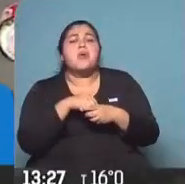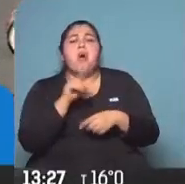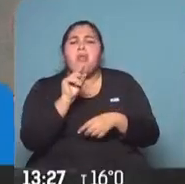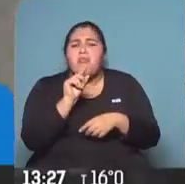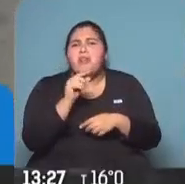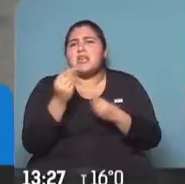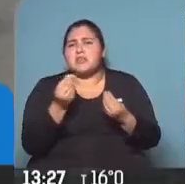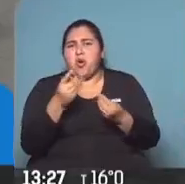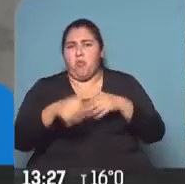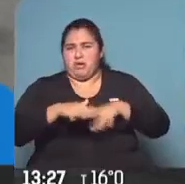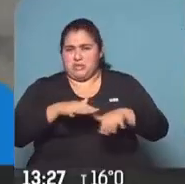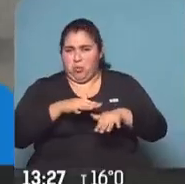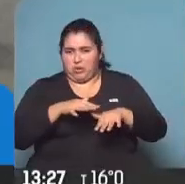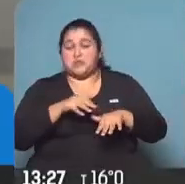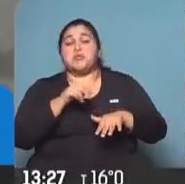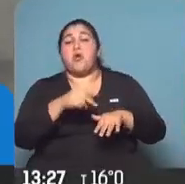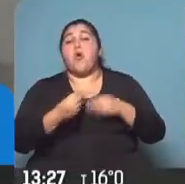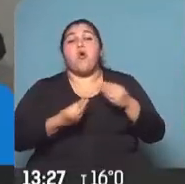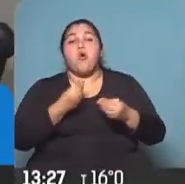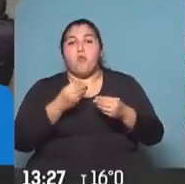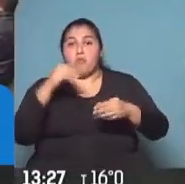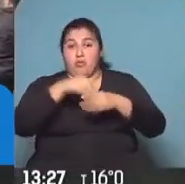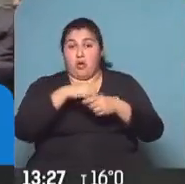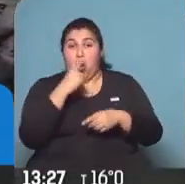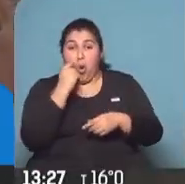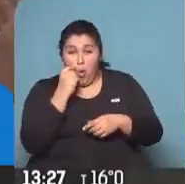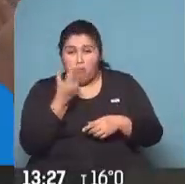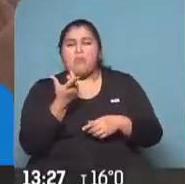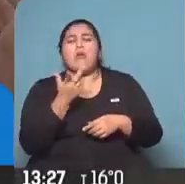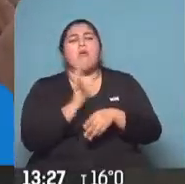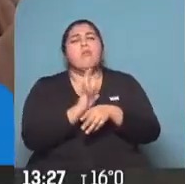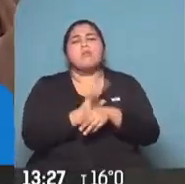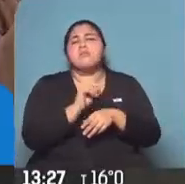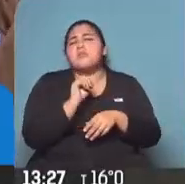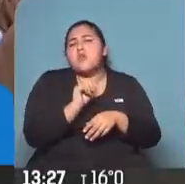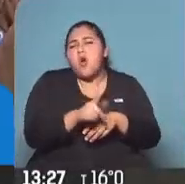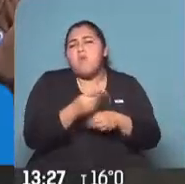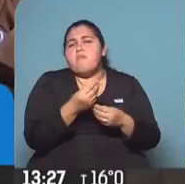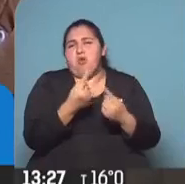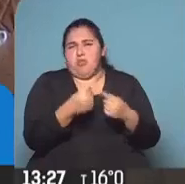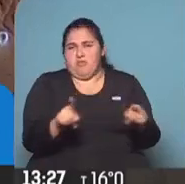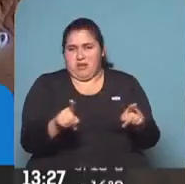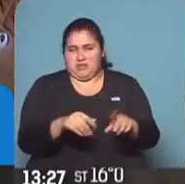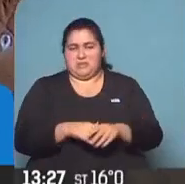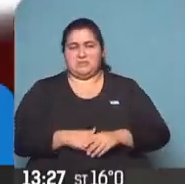así los hombres por ejemplo de aplicación un sacrificio